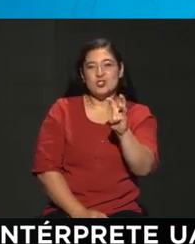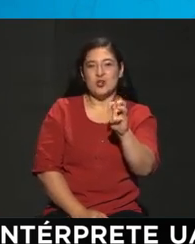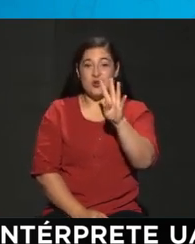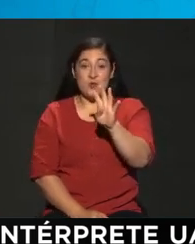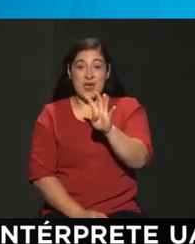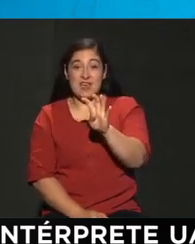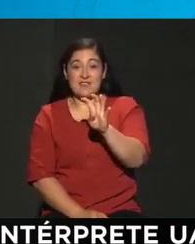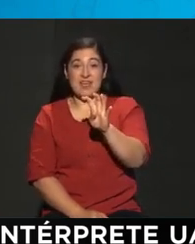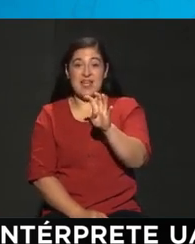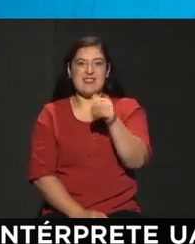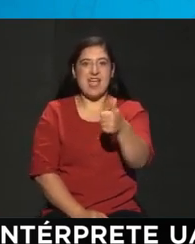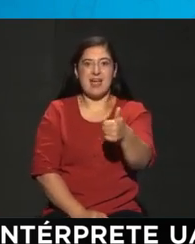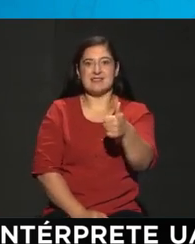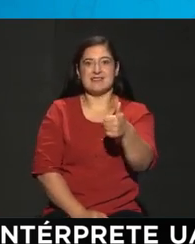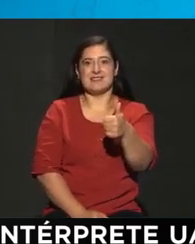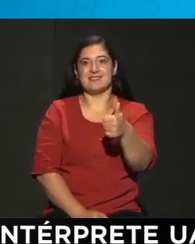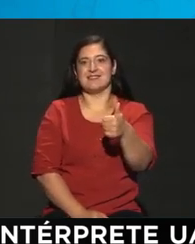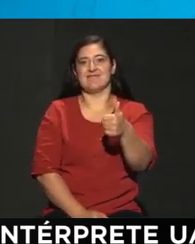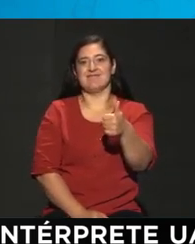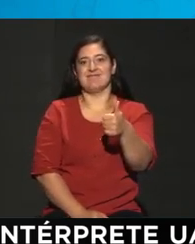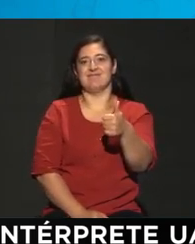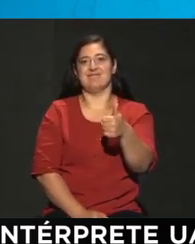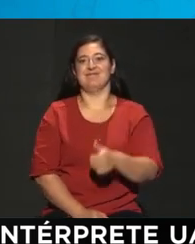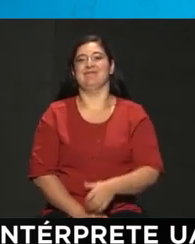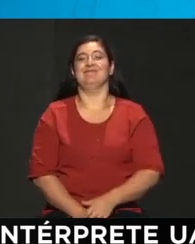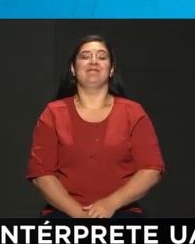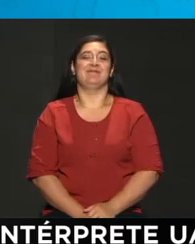ocho, nueve, diez.